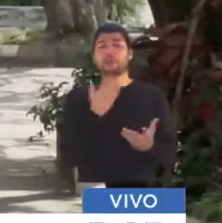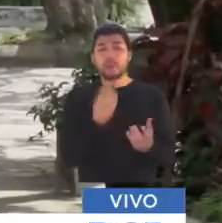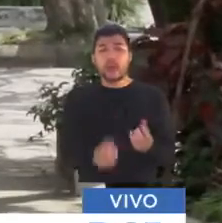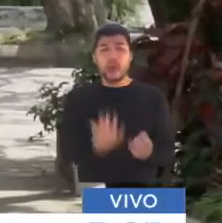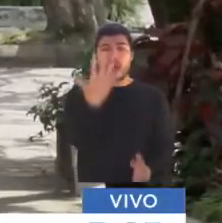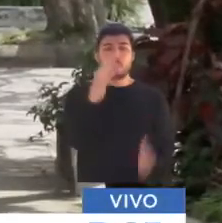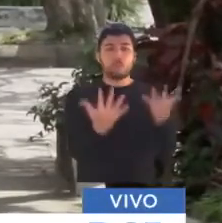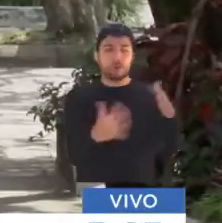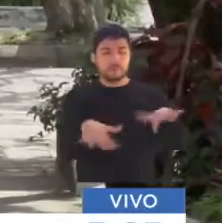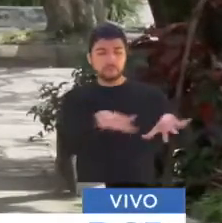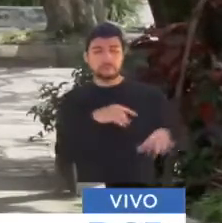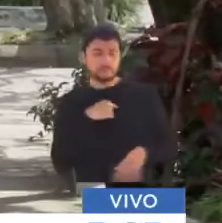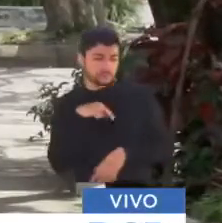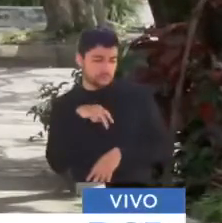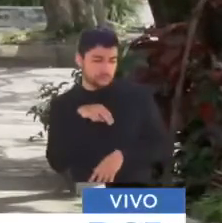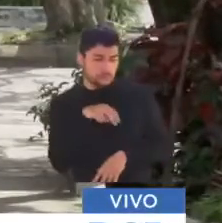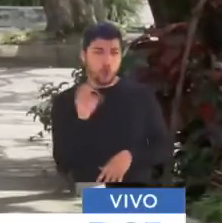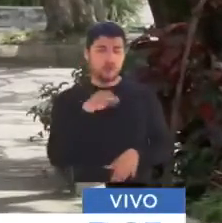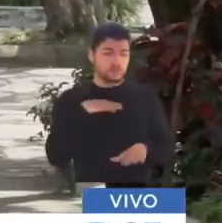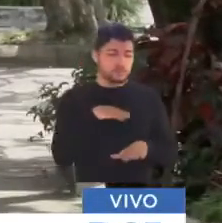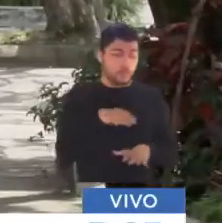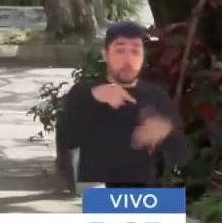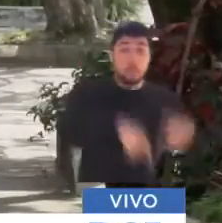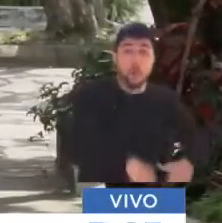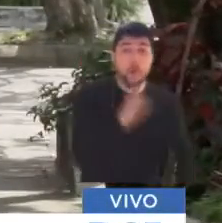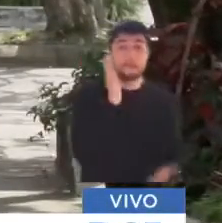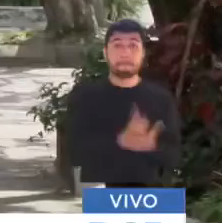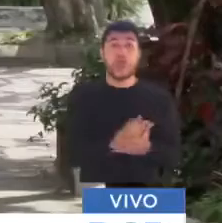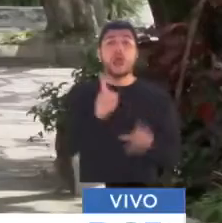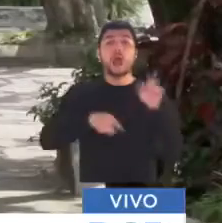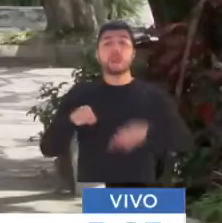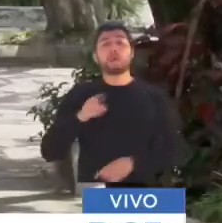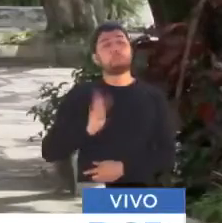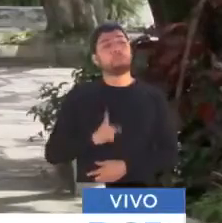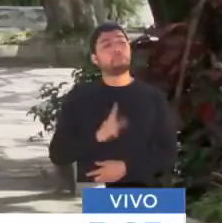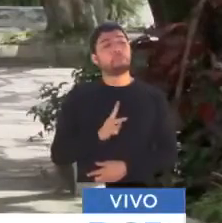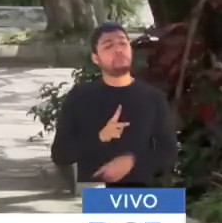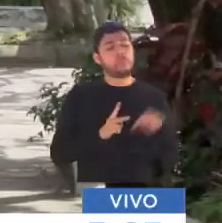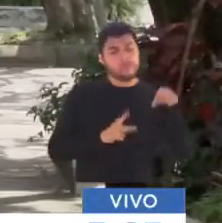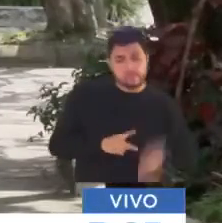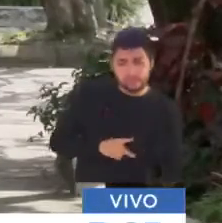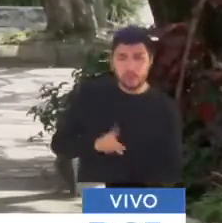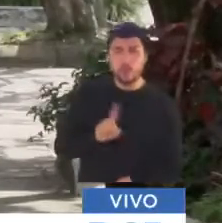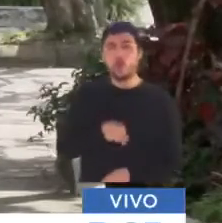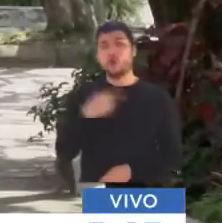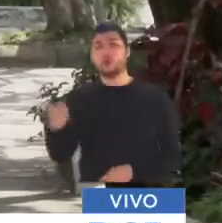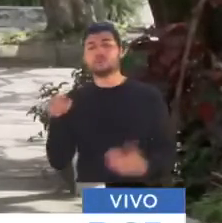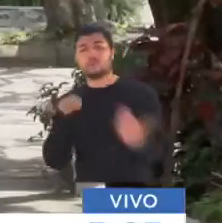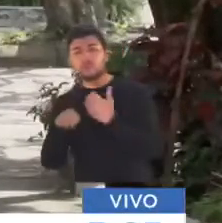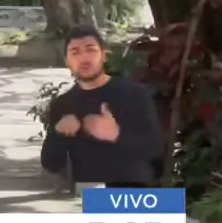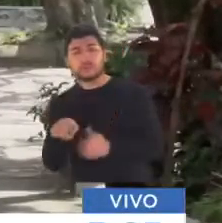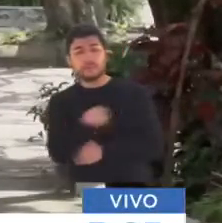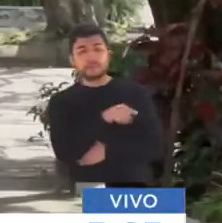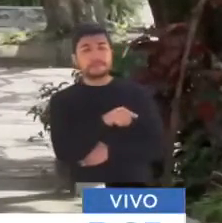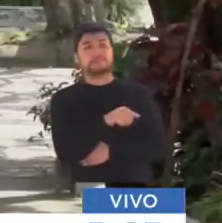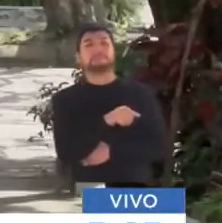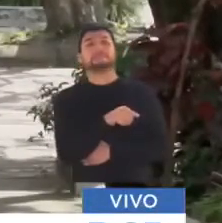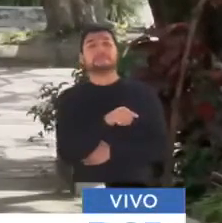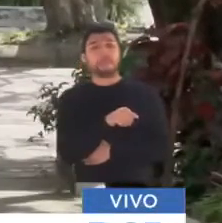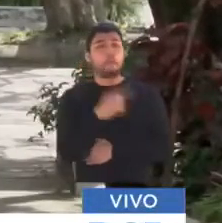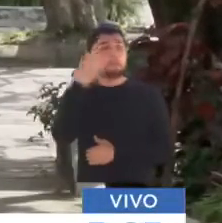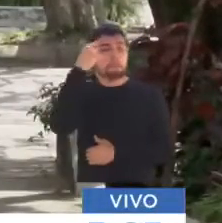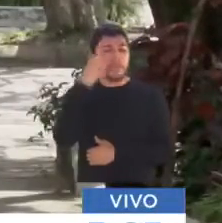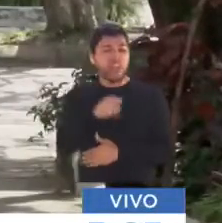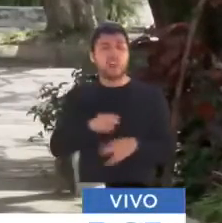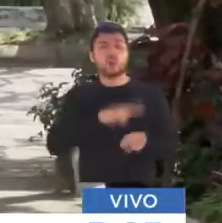ven tan fácilmente, tanto para las personas que caminan como para las personas que por allí transitan. Ya incluso ocurrió